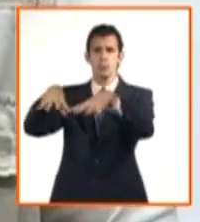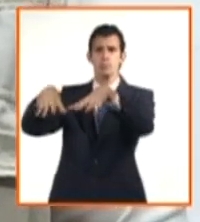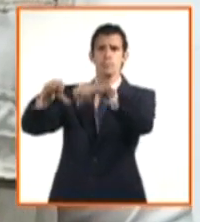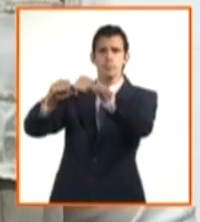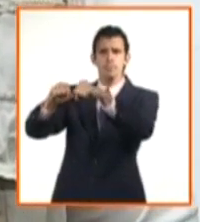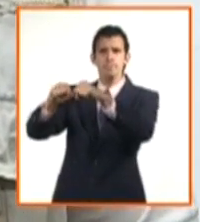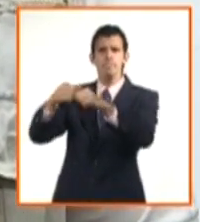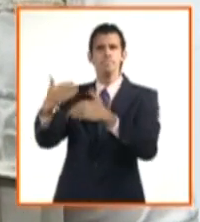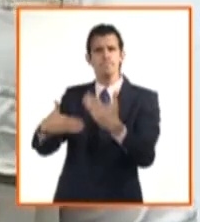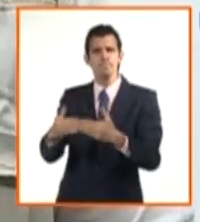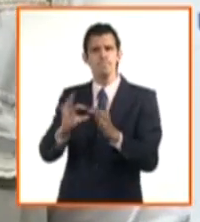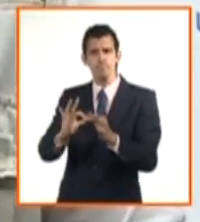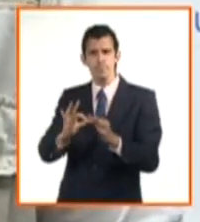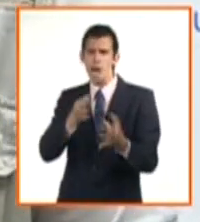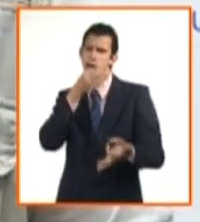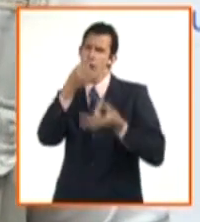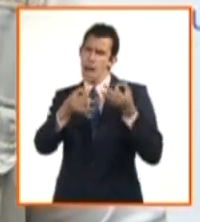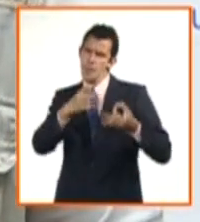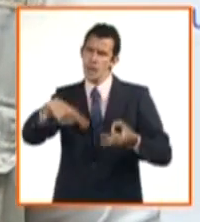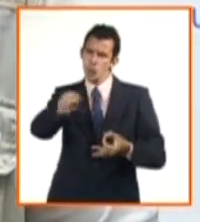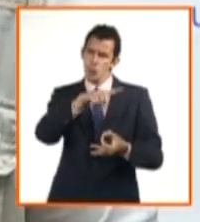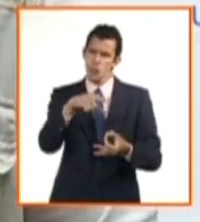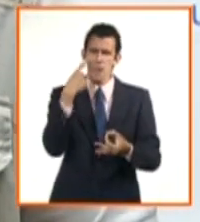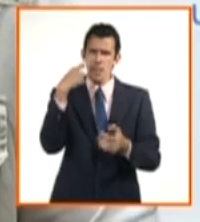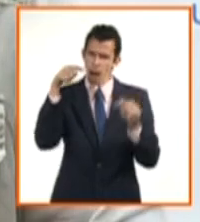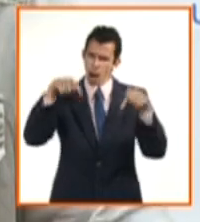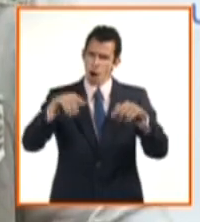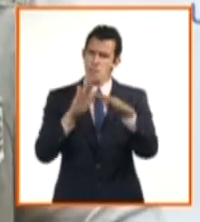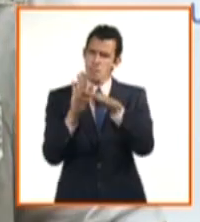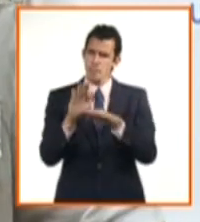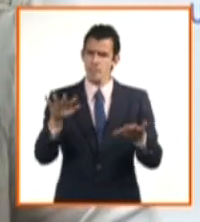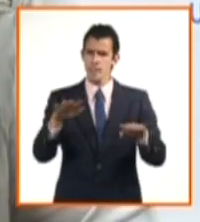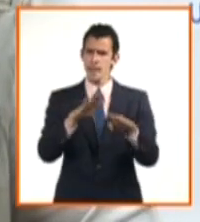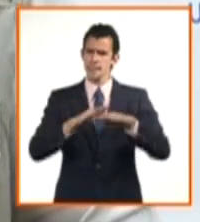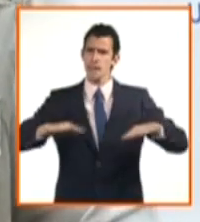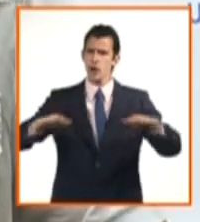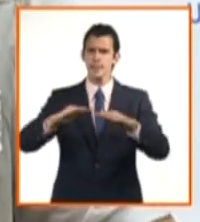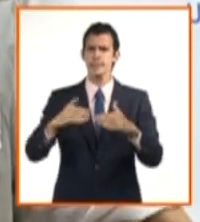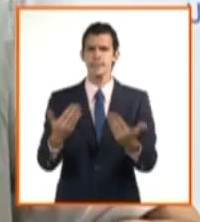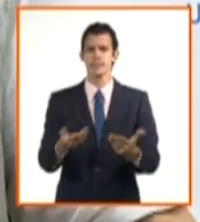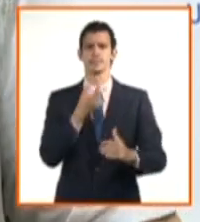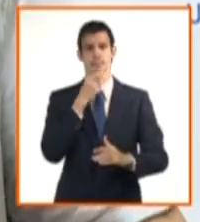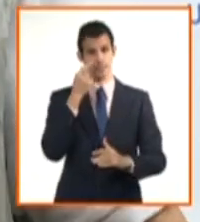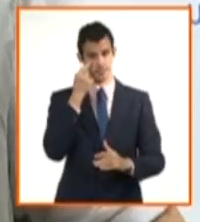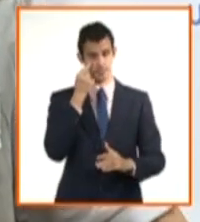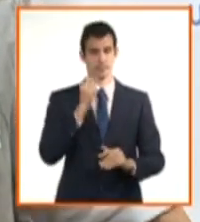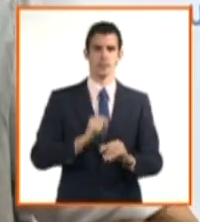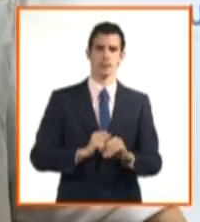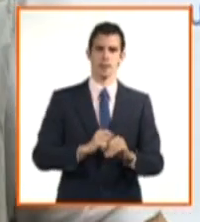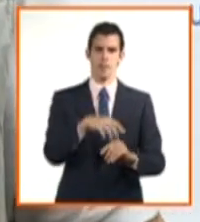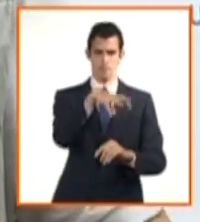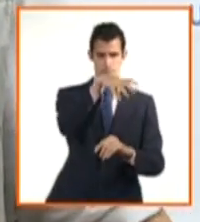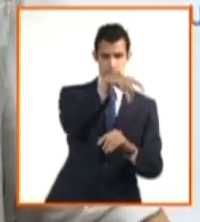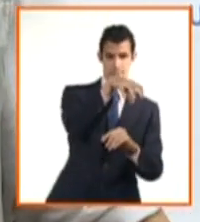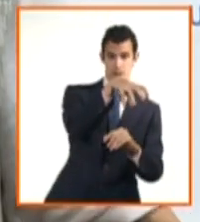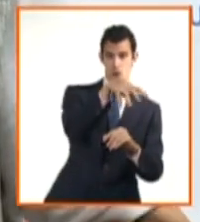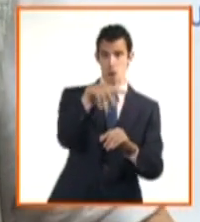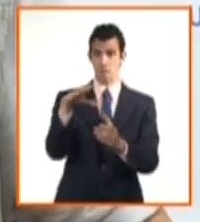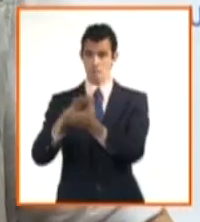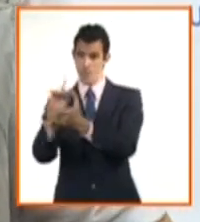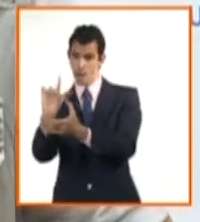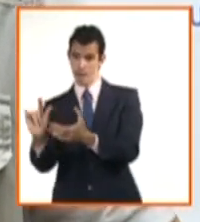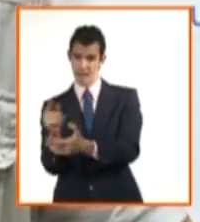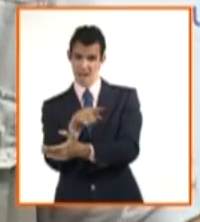de la mesa redonda que entre las provincias de pinar del río y mayabeque que fueron los territorios que